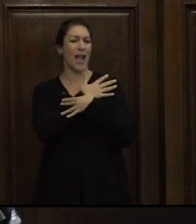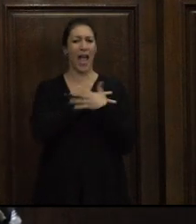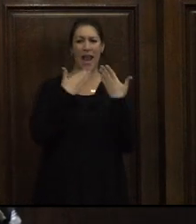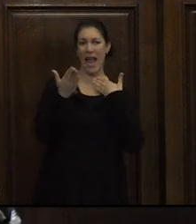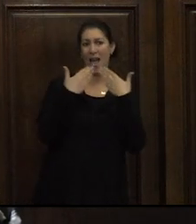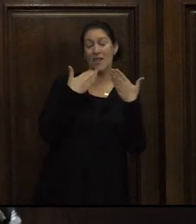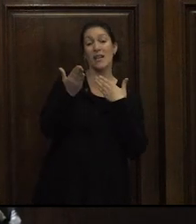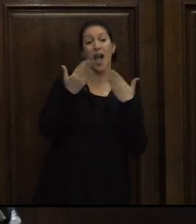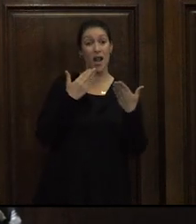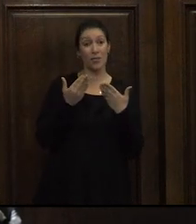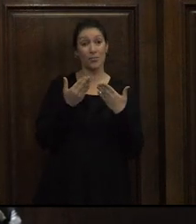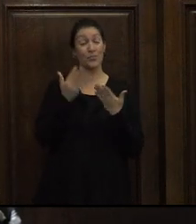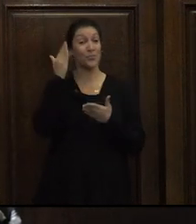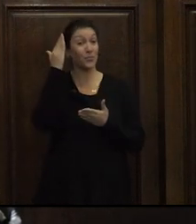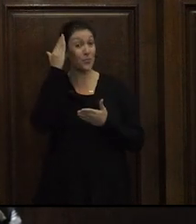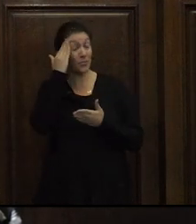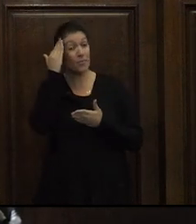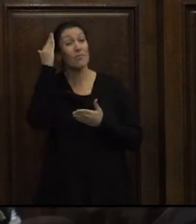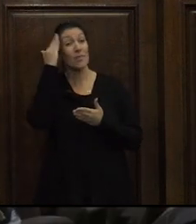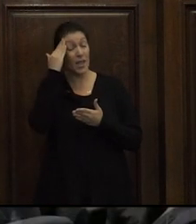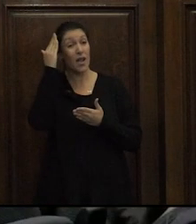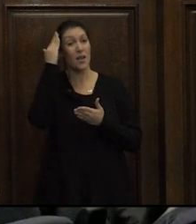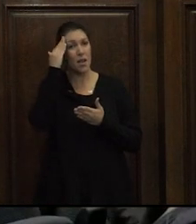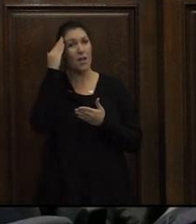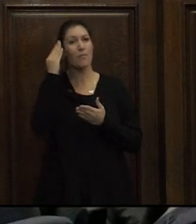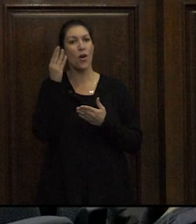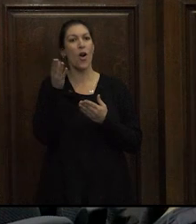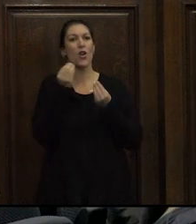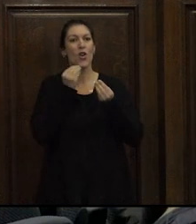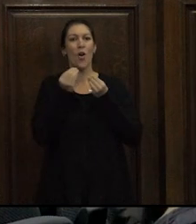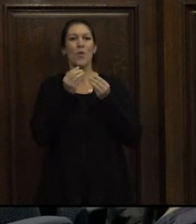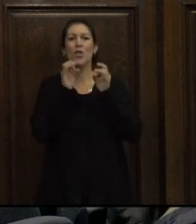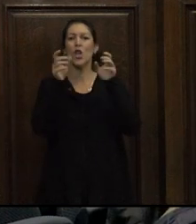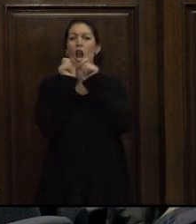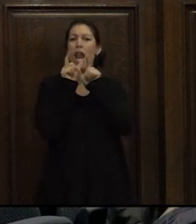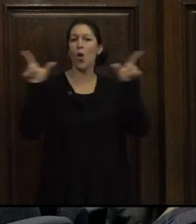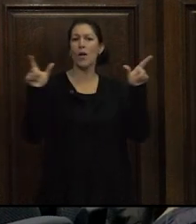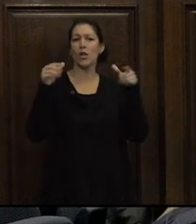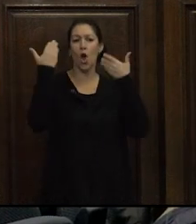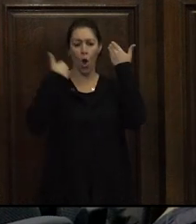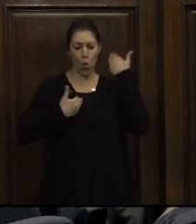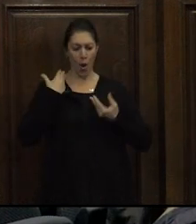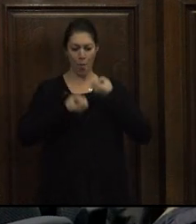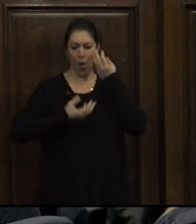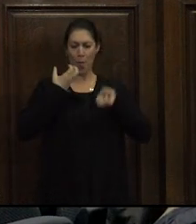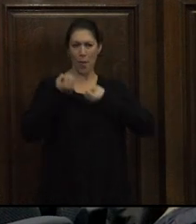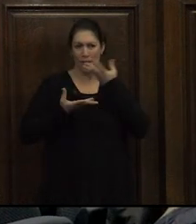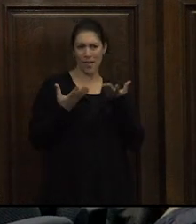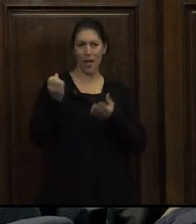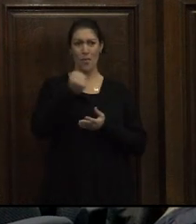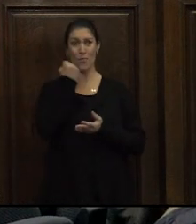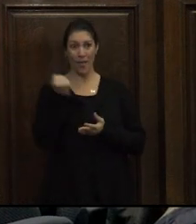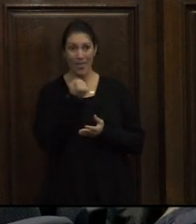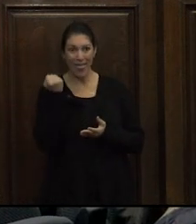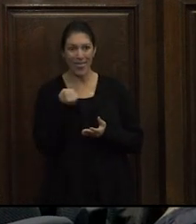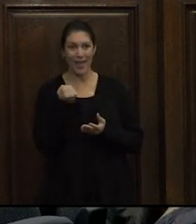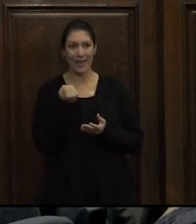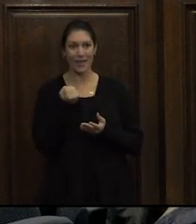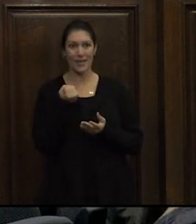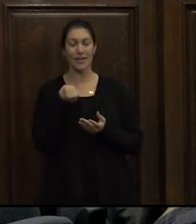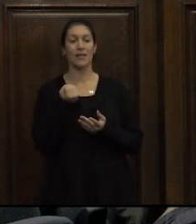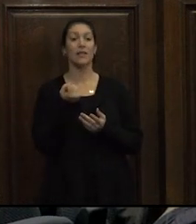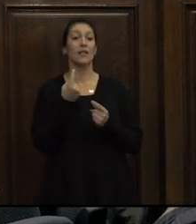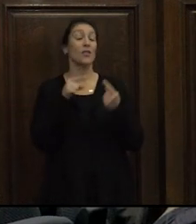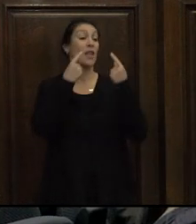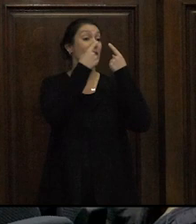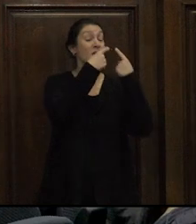hablar, cuando nosotros sabemos de todo el lenguaje que tiene el cuerpo y la importancia que tiene para la psicología. Entonces, somos